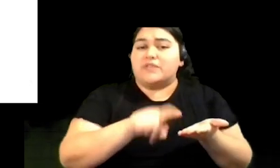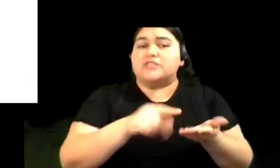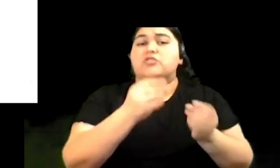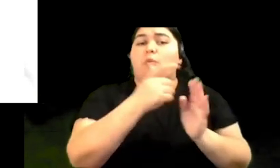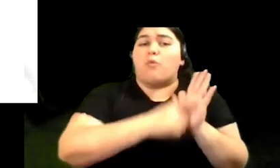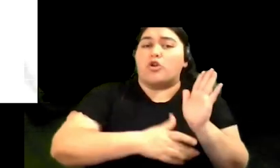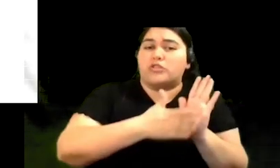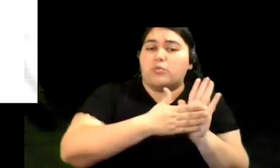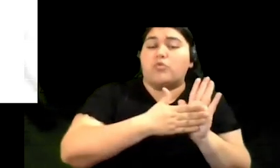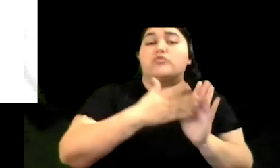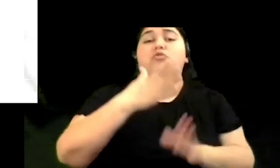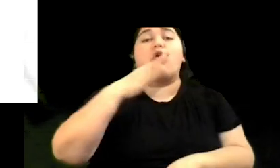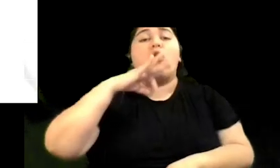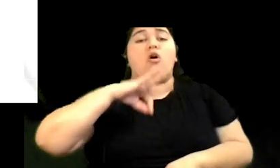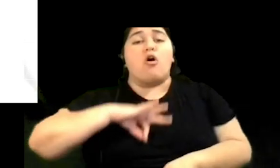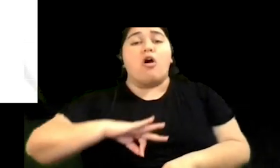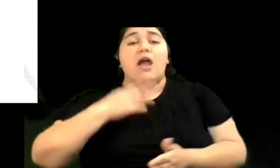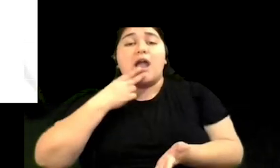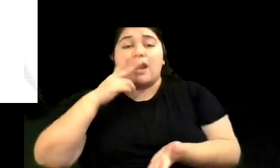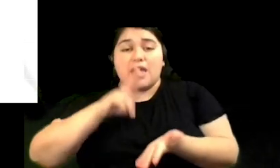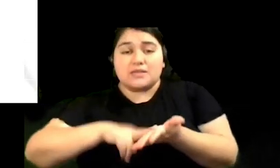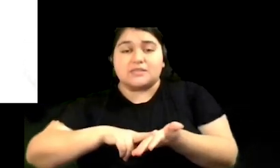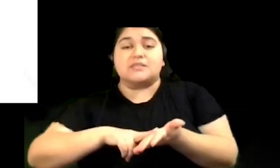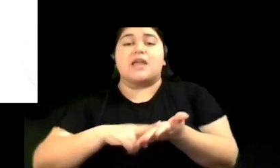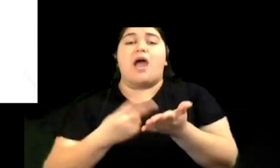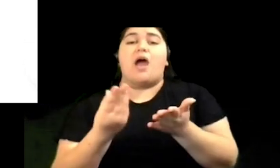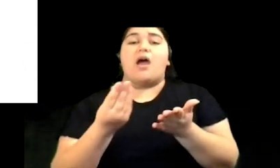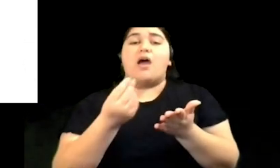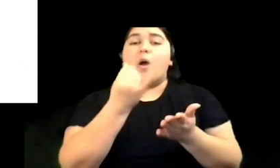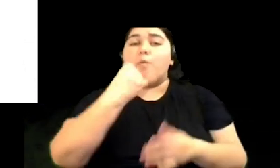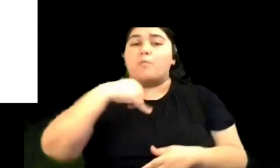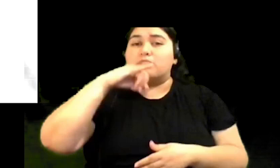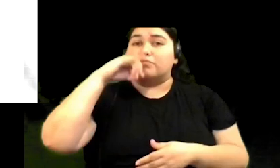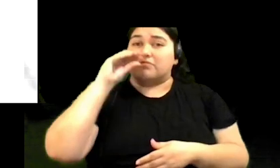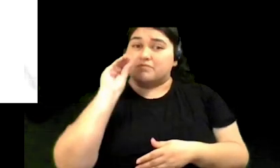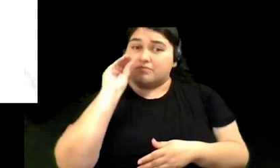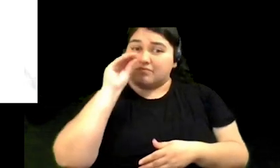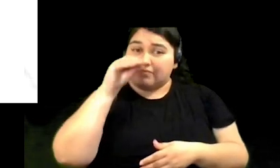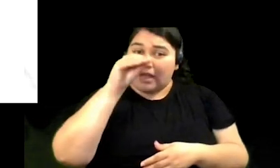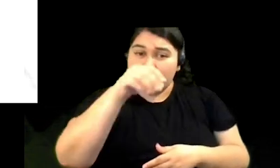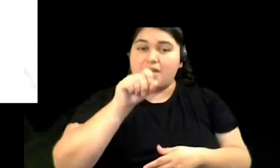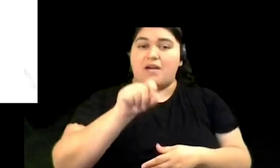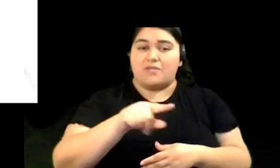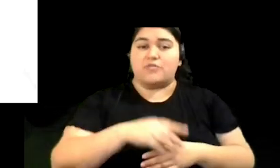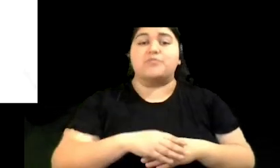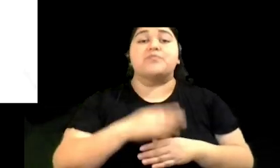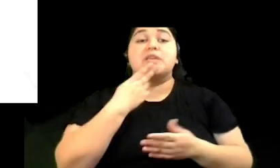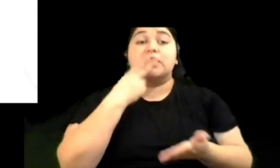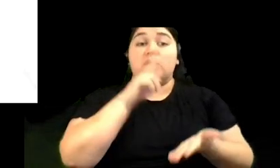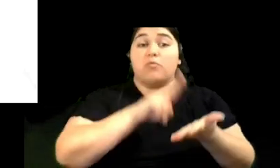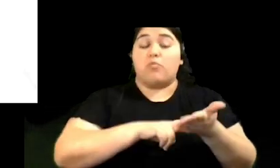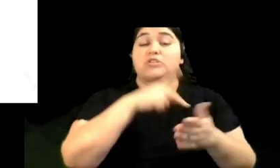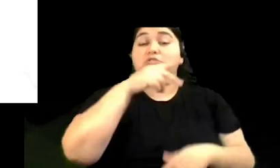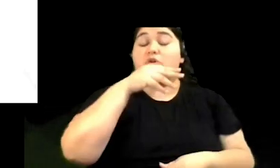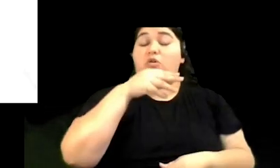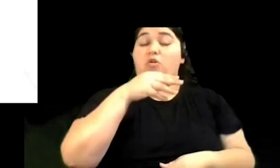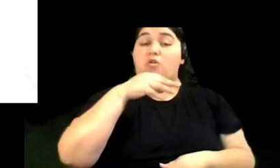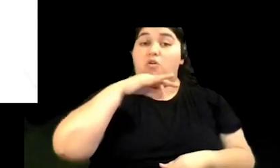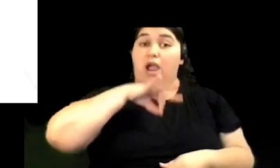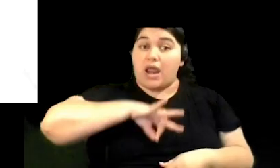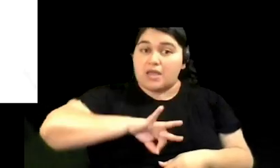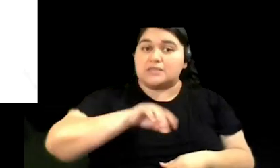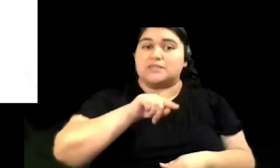en ganancias, en impuesto al valor agregado. En esta oportunidad, con impuesto a las ganancias,